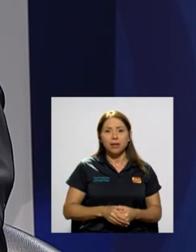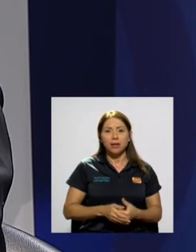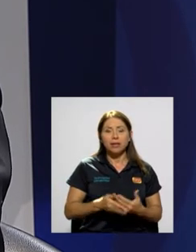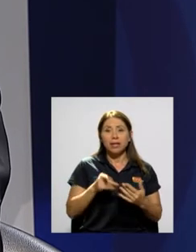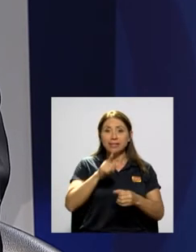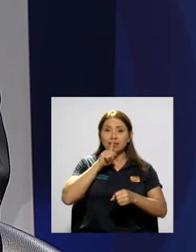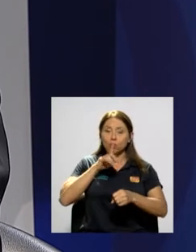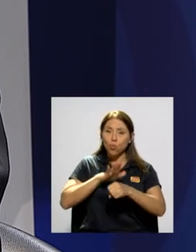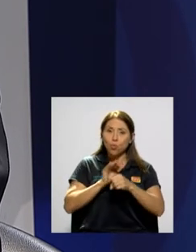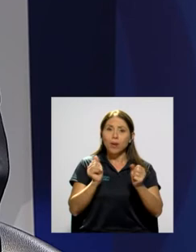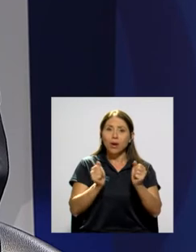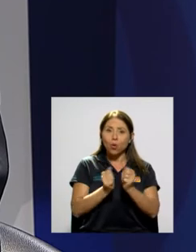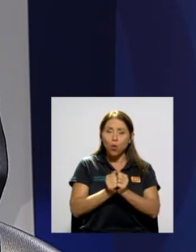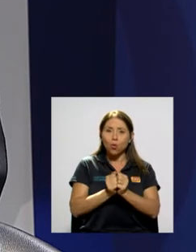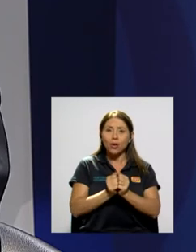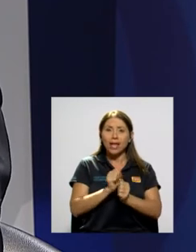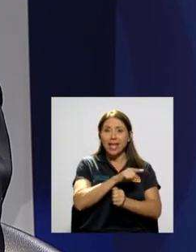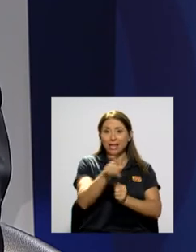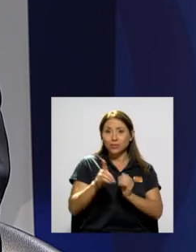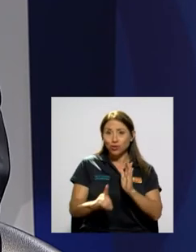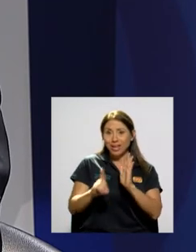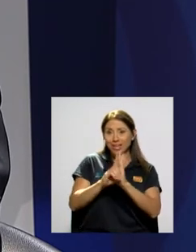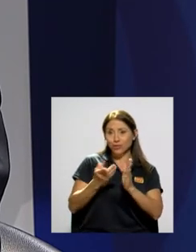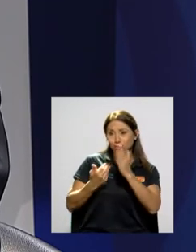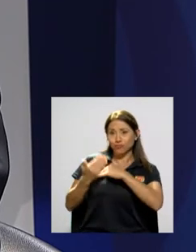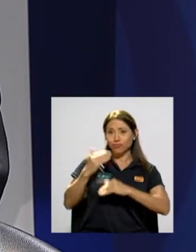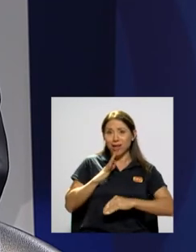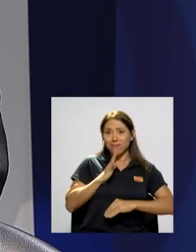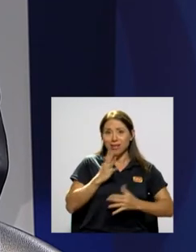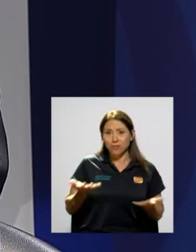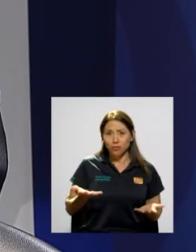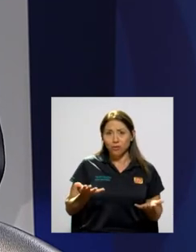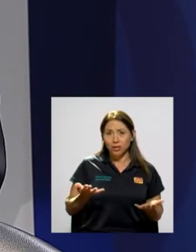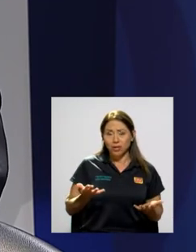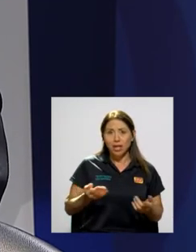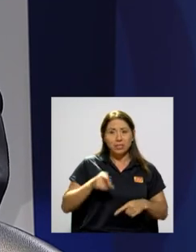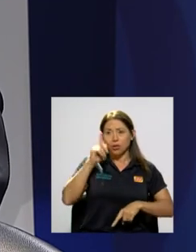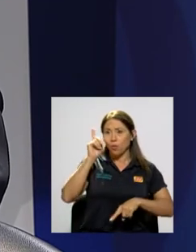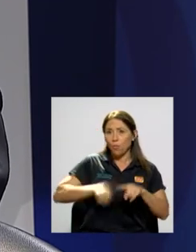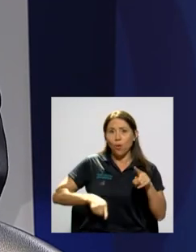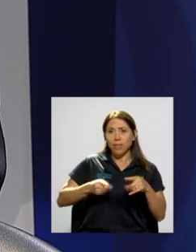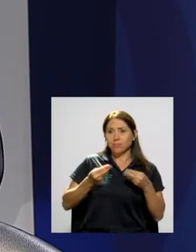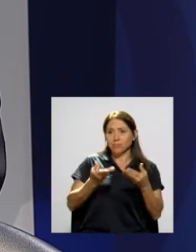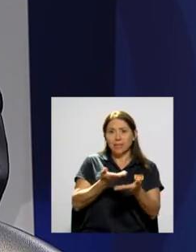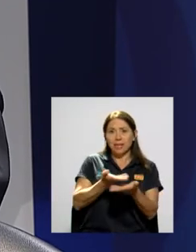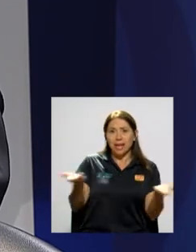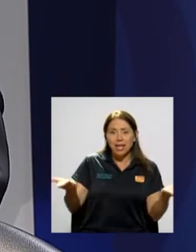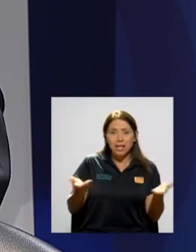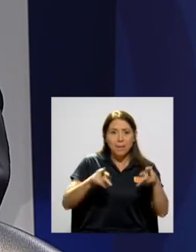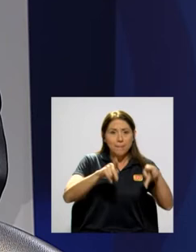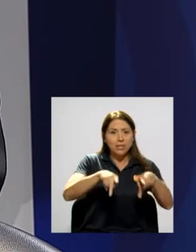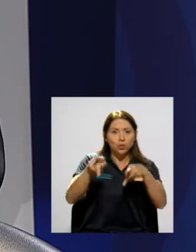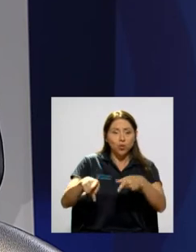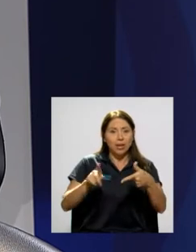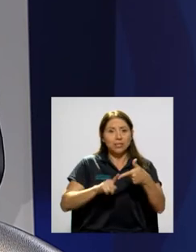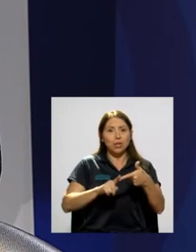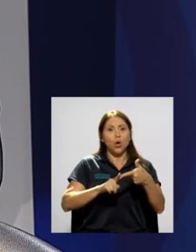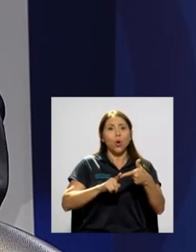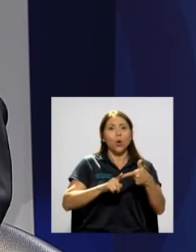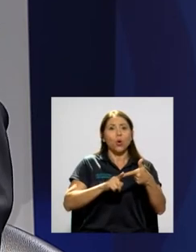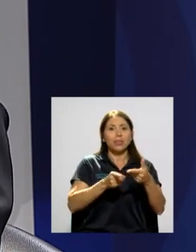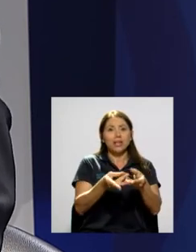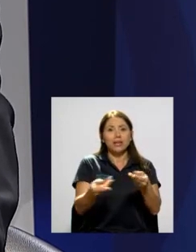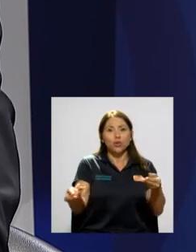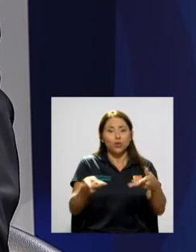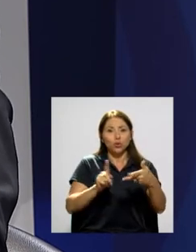se cumpla con esos derechos que hemos venido planteando. Es que no puede ser que hayan aquí ni personas, ni territorios, ni comunidades de segunda, o tercera o